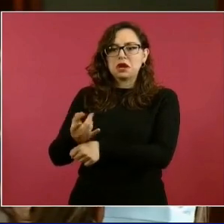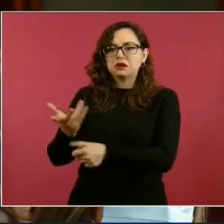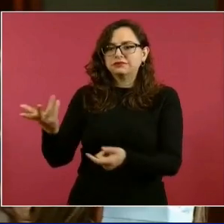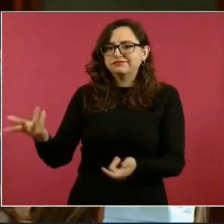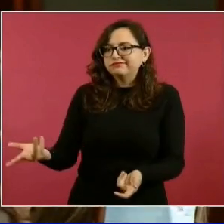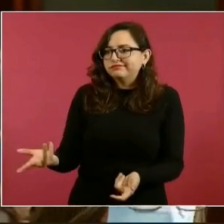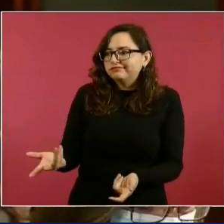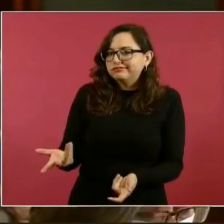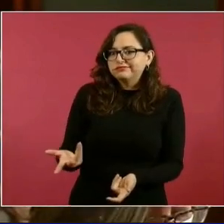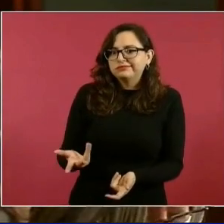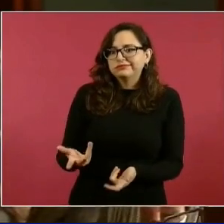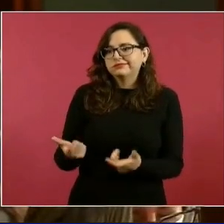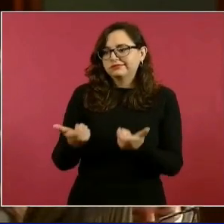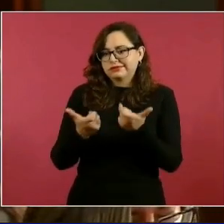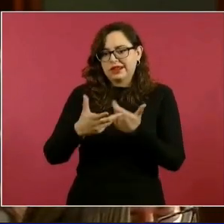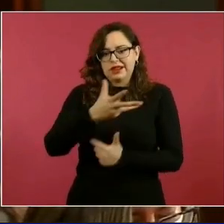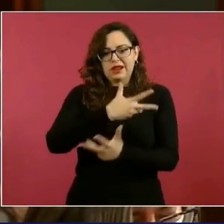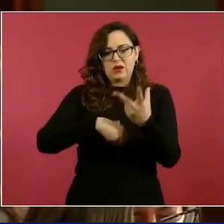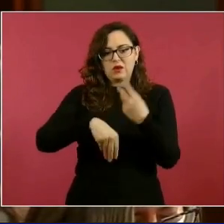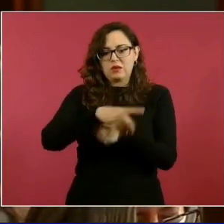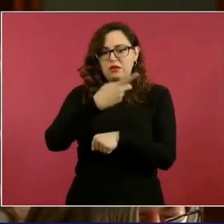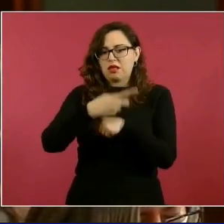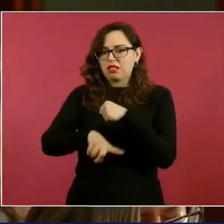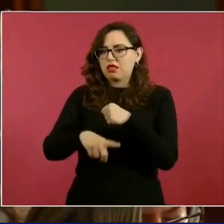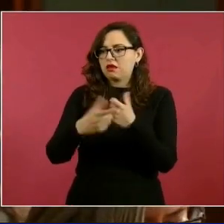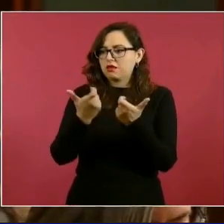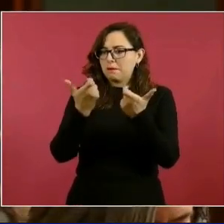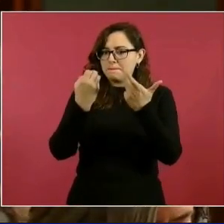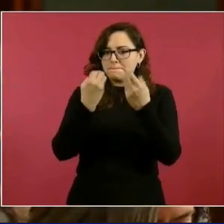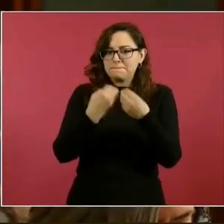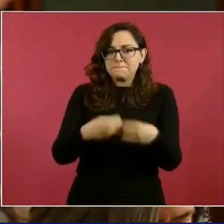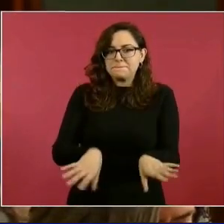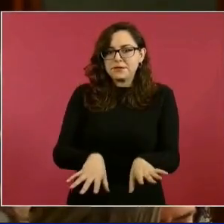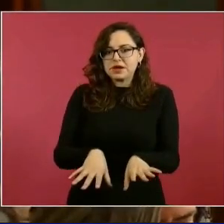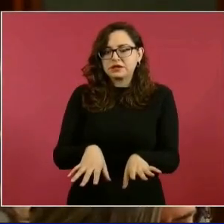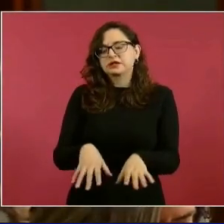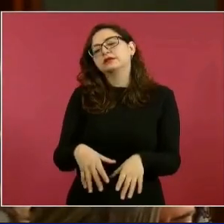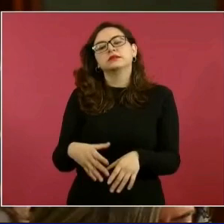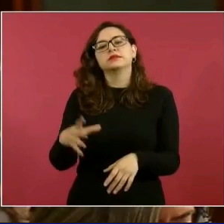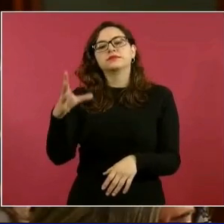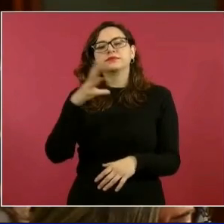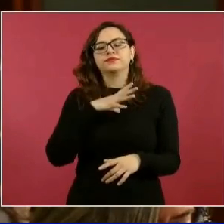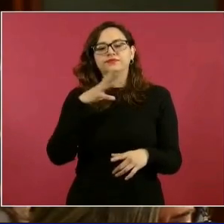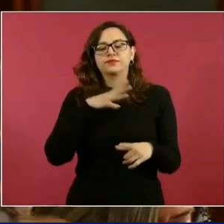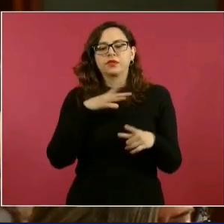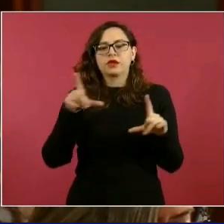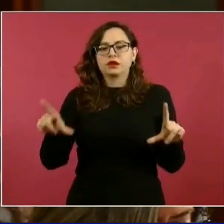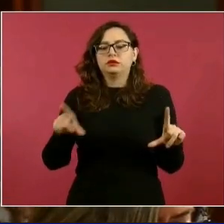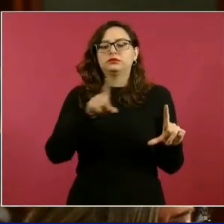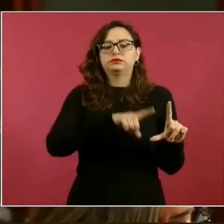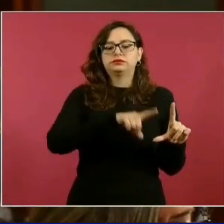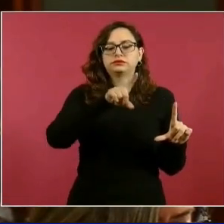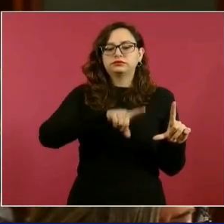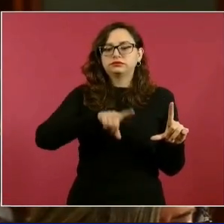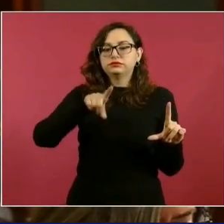los tribunales, del Poder Judicial. Hay una gráfica muy clara donde habla